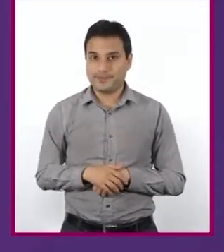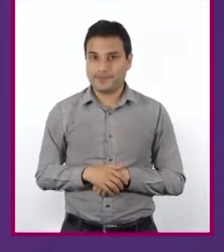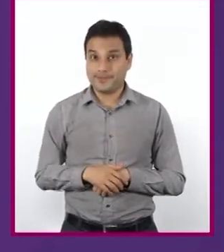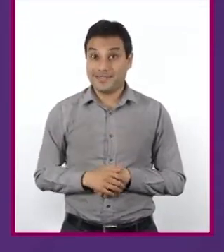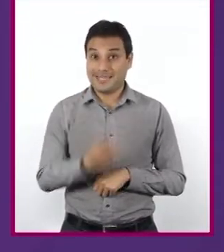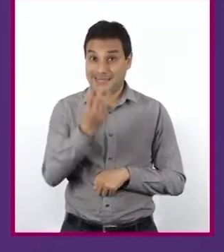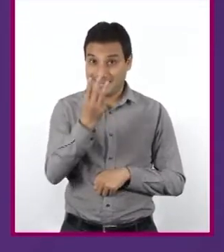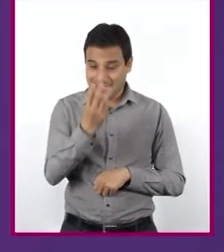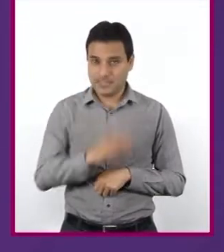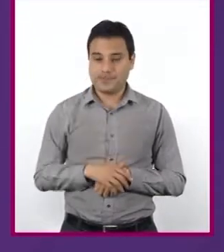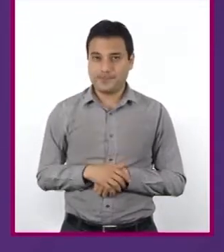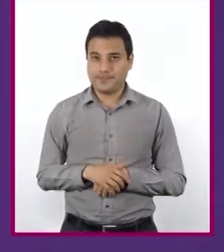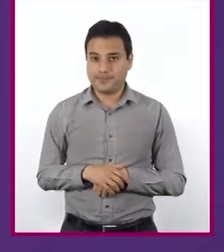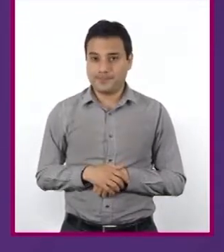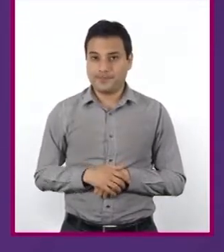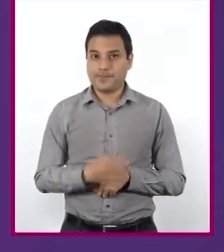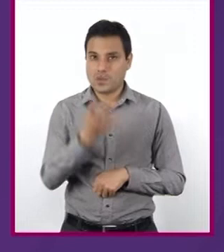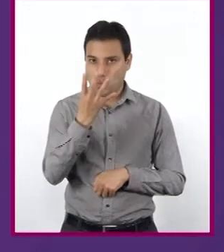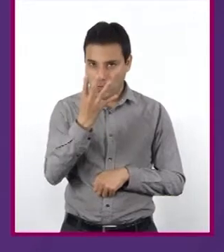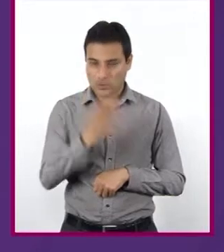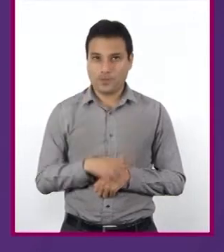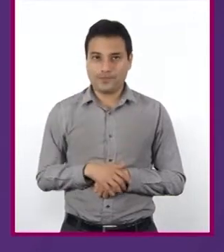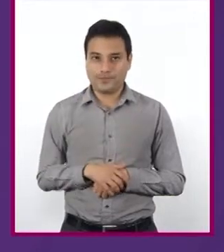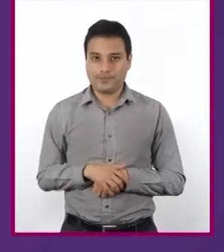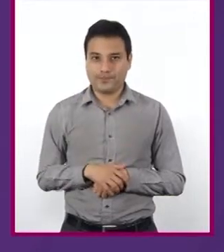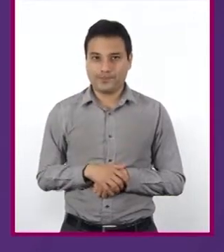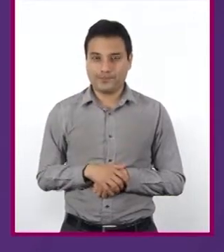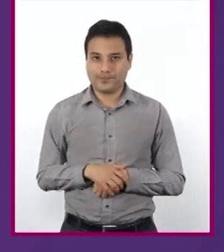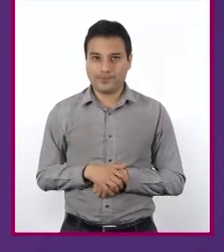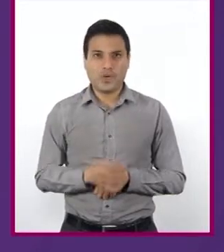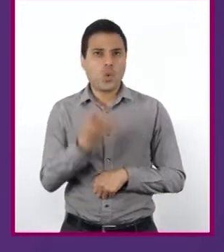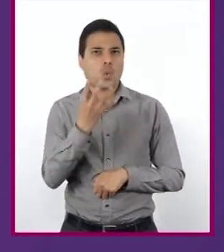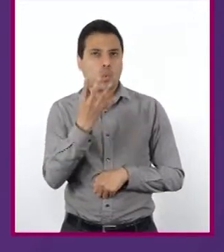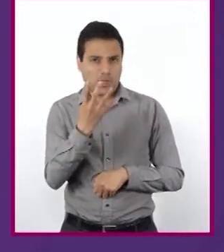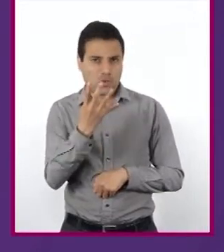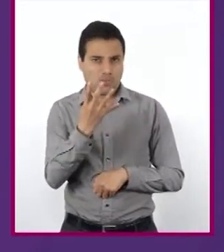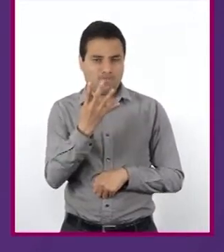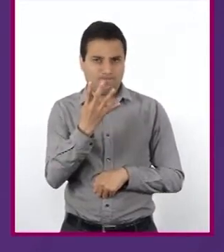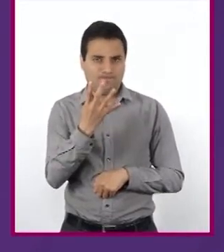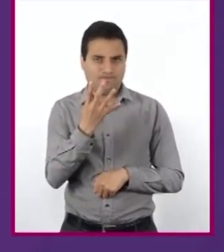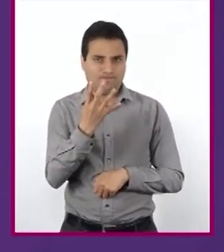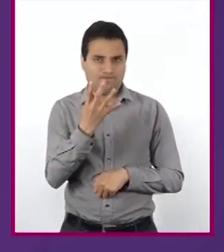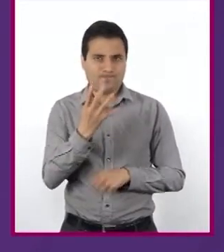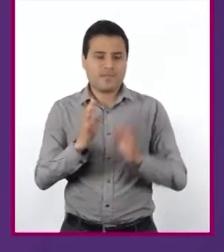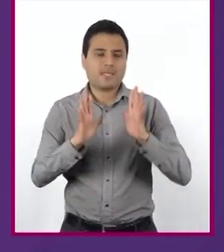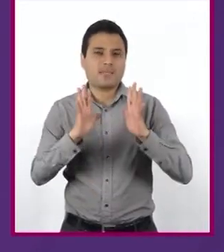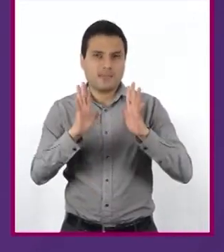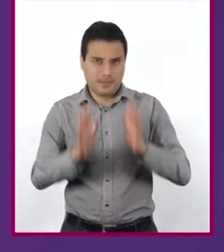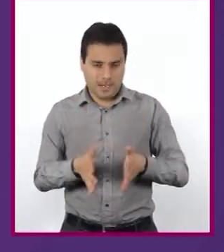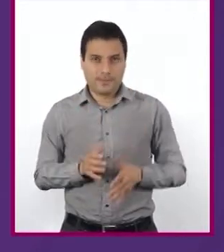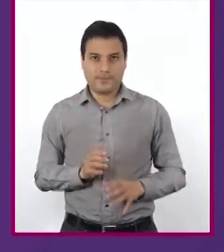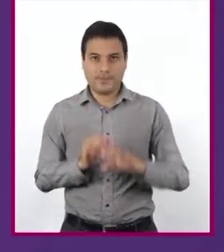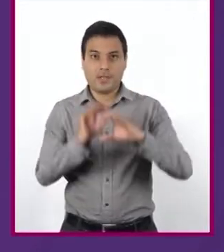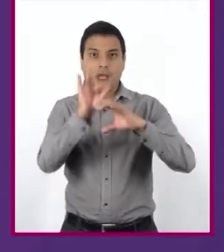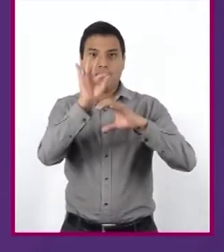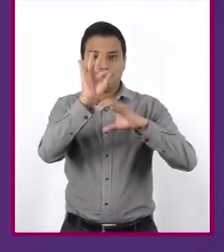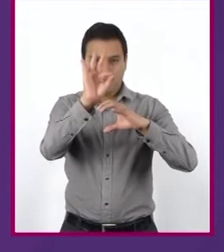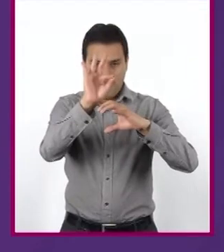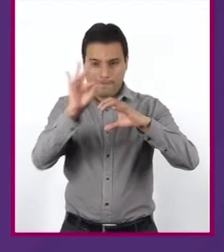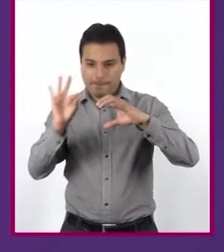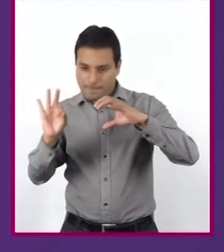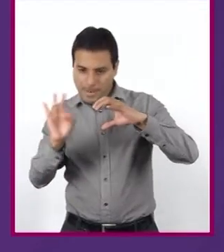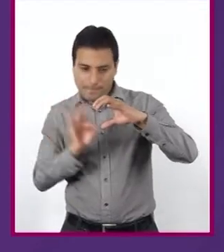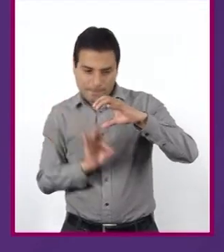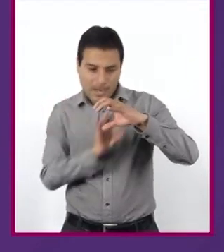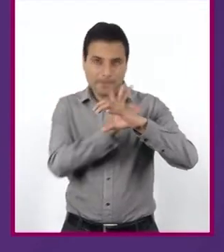3, 4. Tenemos ya un electrón de valencia en cada cuadrante. Así